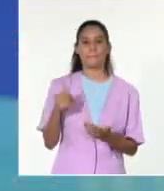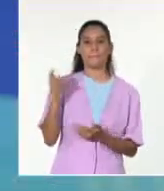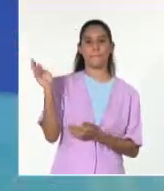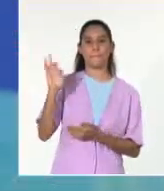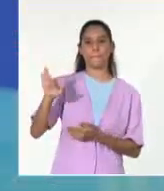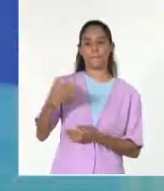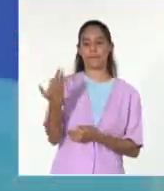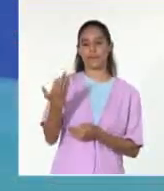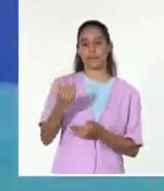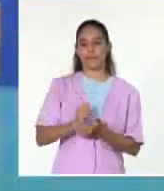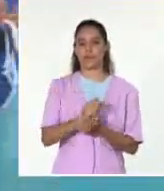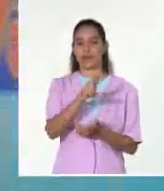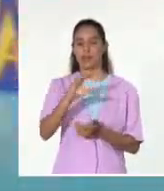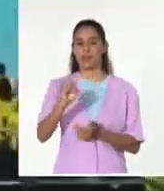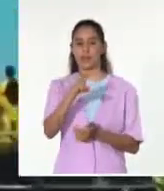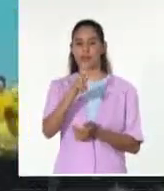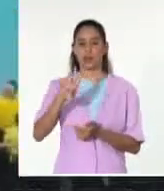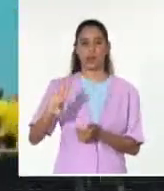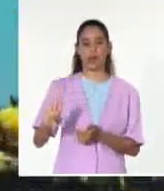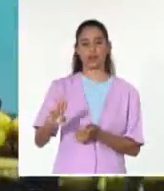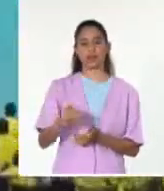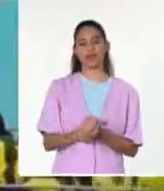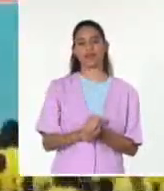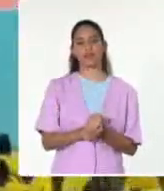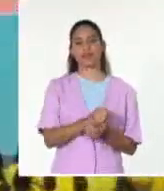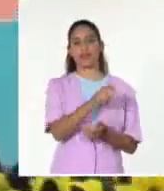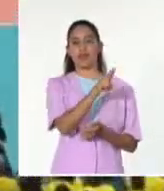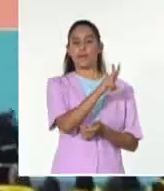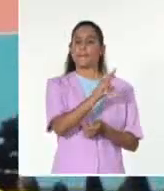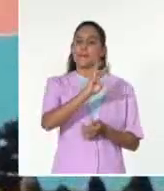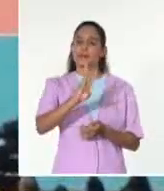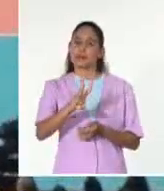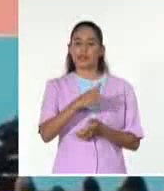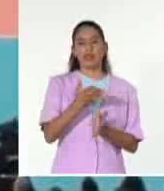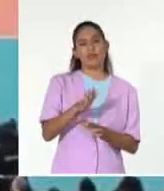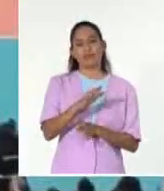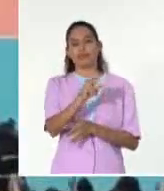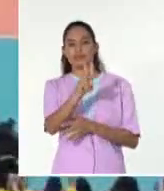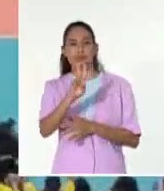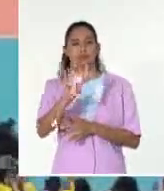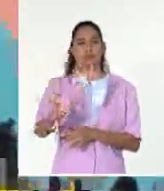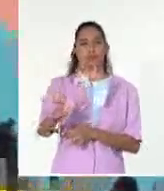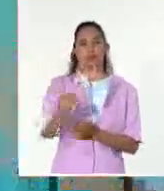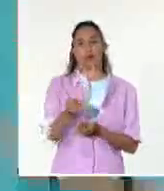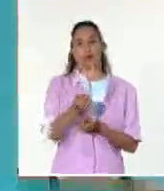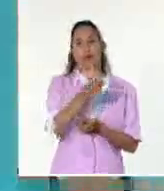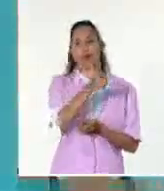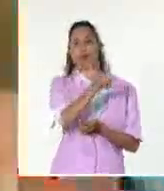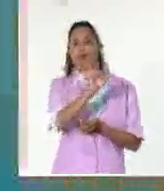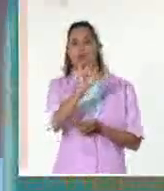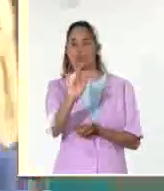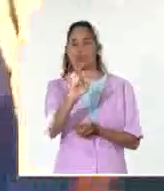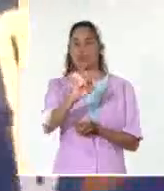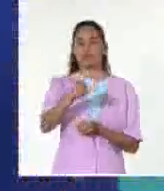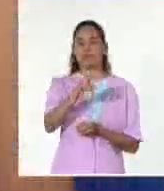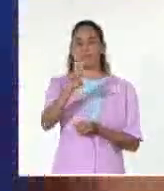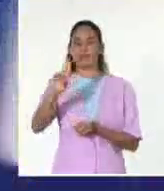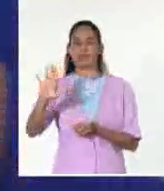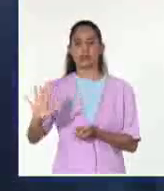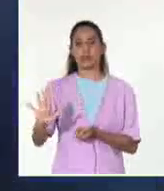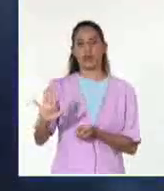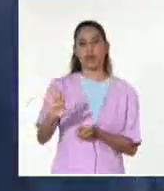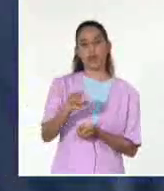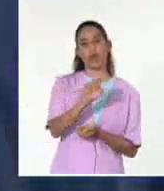con parciales de 23-25, 25-23, 25-15, 17-25 y